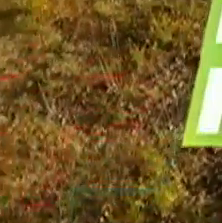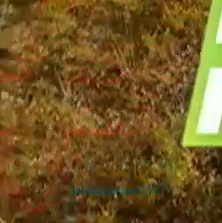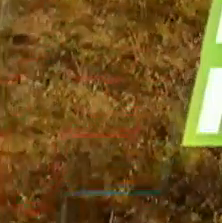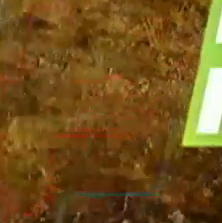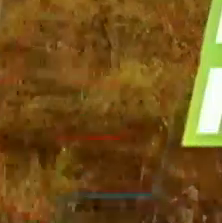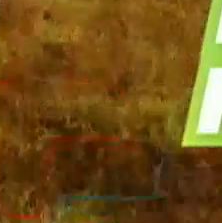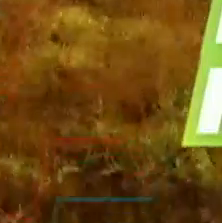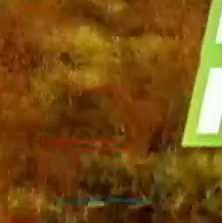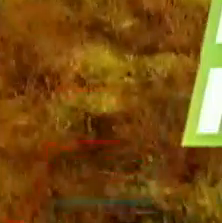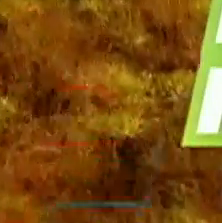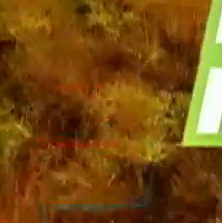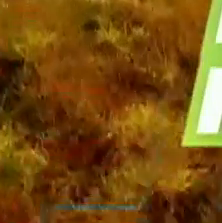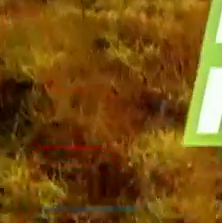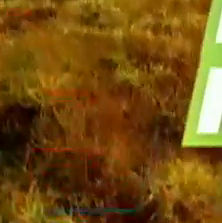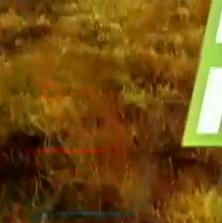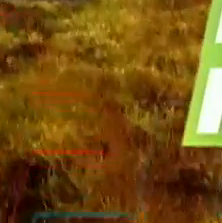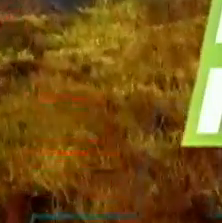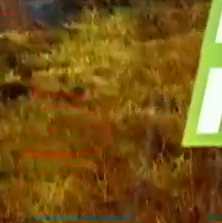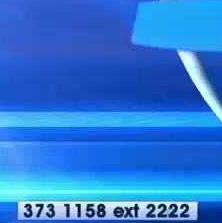digo bien